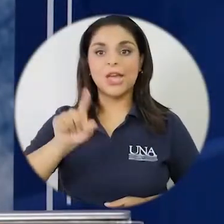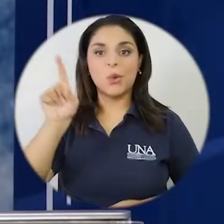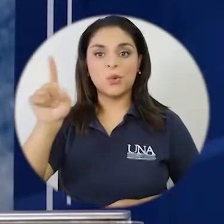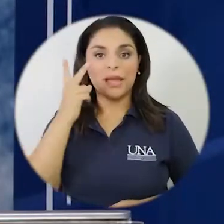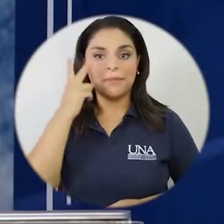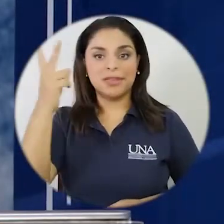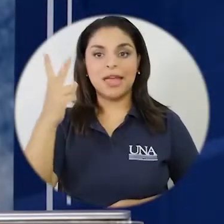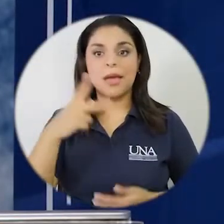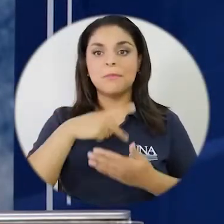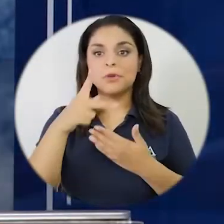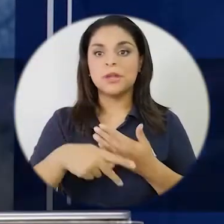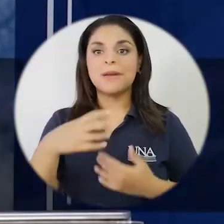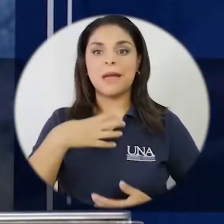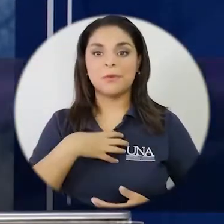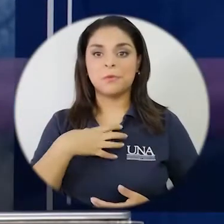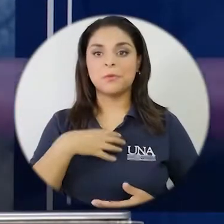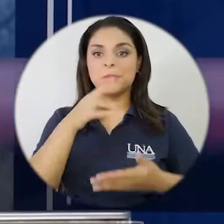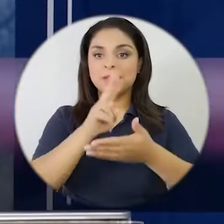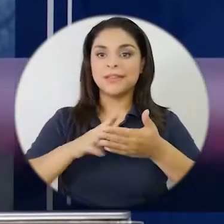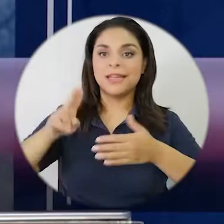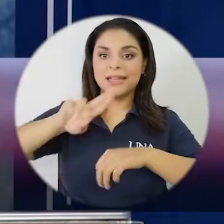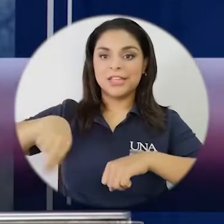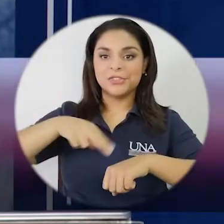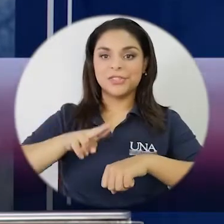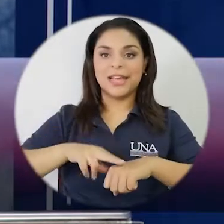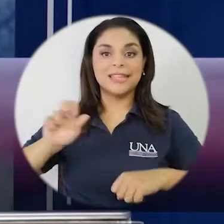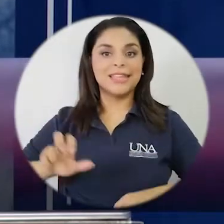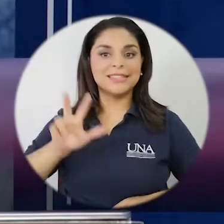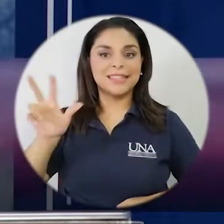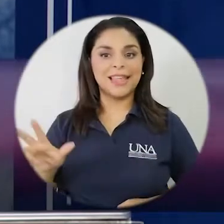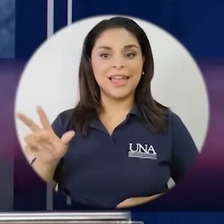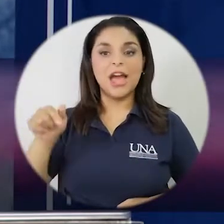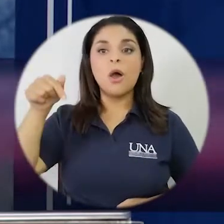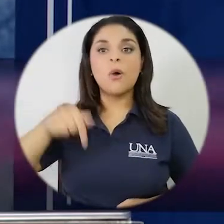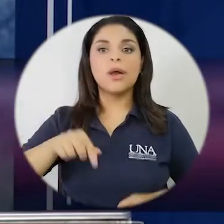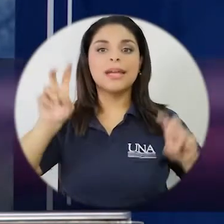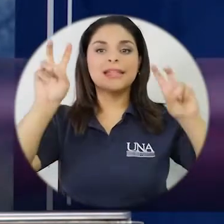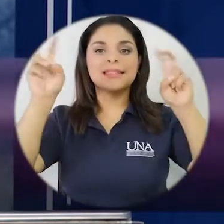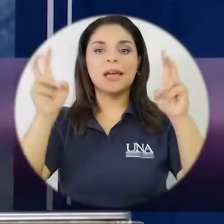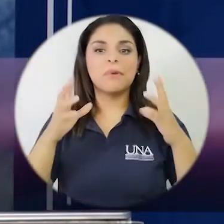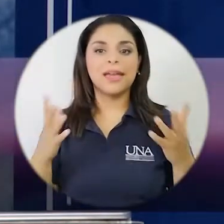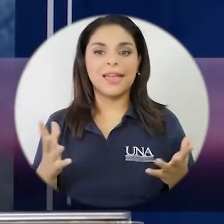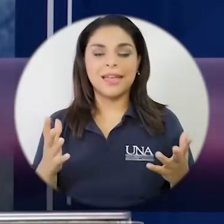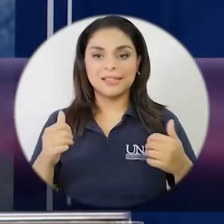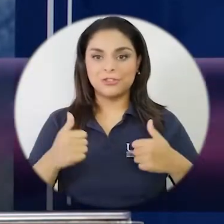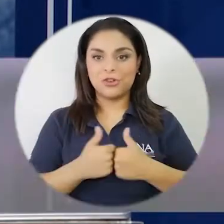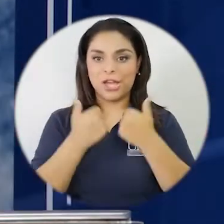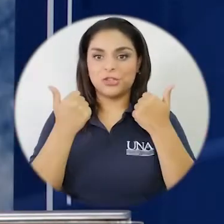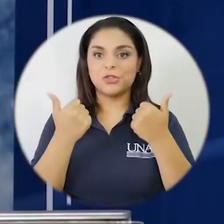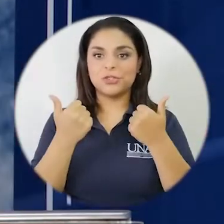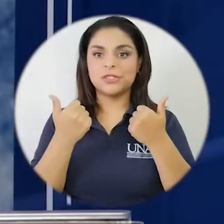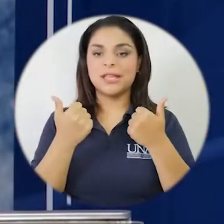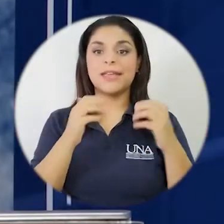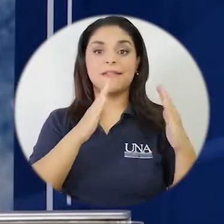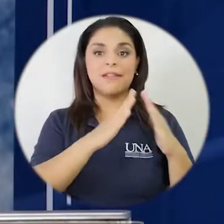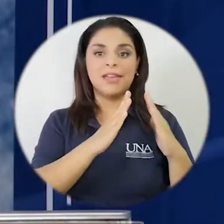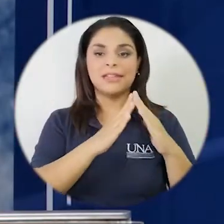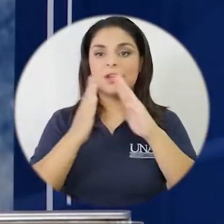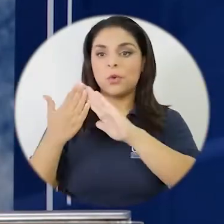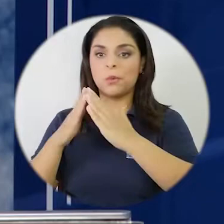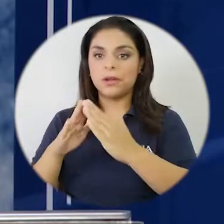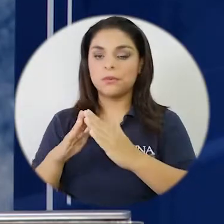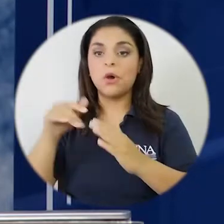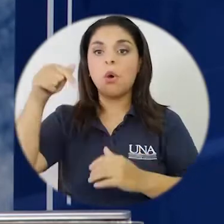Continúa usted con una mirada al programa de la Universidad Nacional y del SINAR S.A. Hoy con el tema de los retos en materia de vivienda y urbanismo.